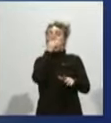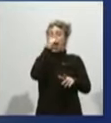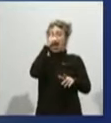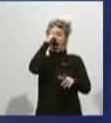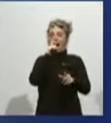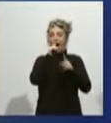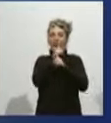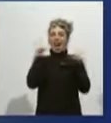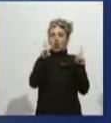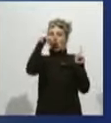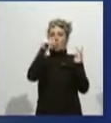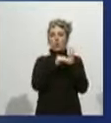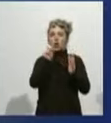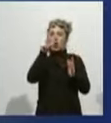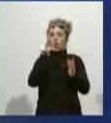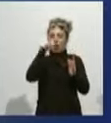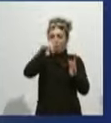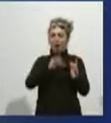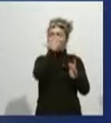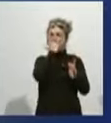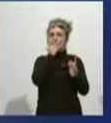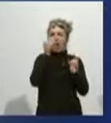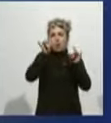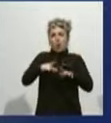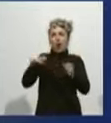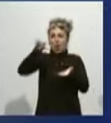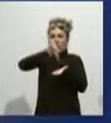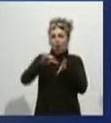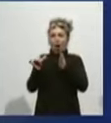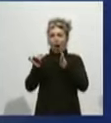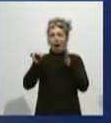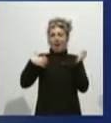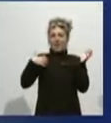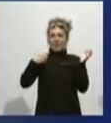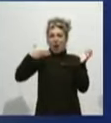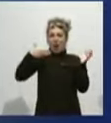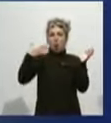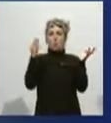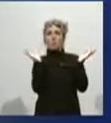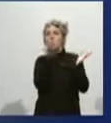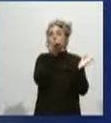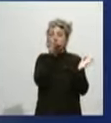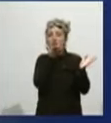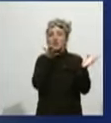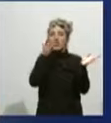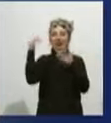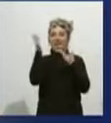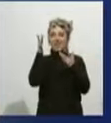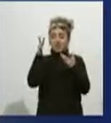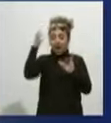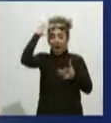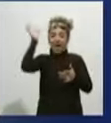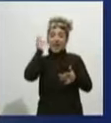el carnaval porteño de Arrecife. La reina y yo estamos encantados con todos